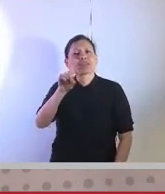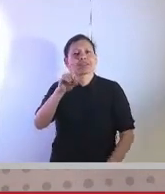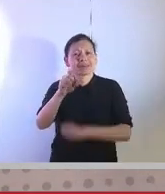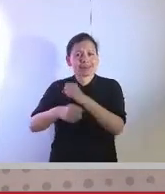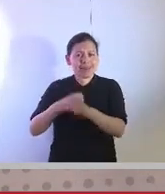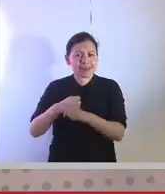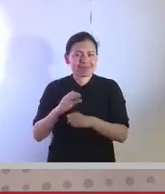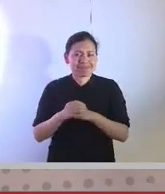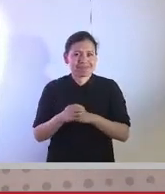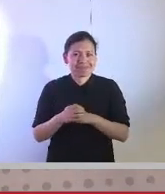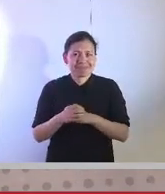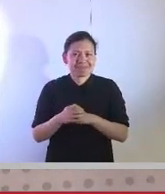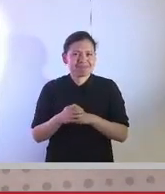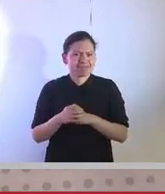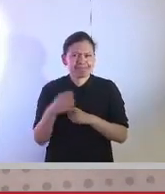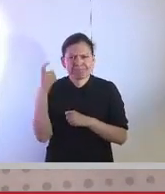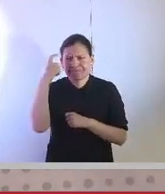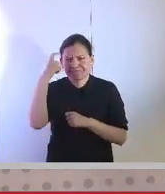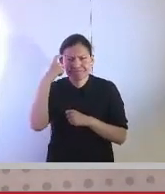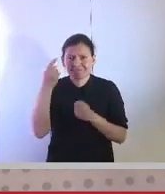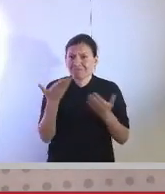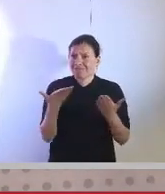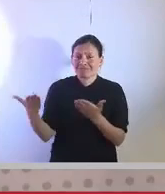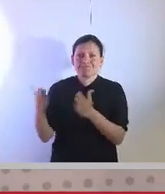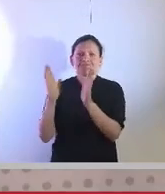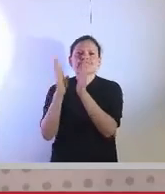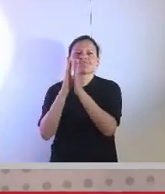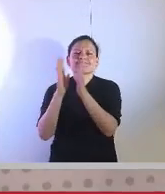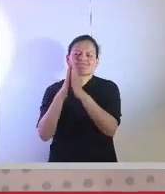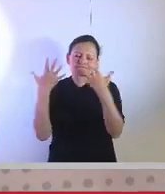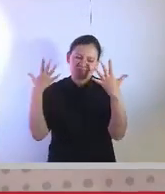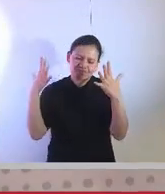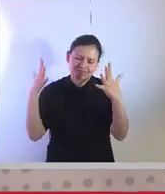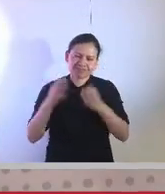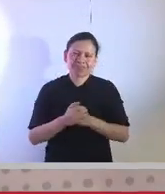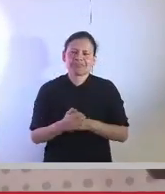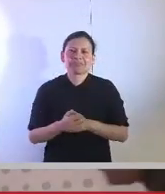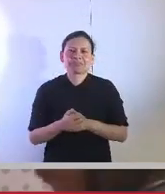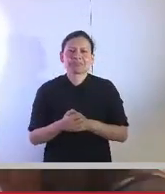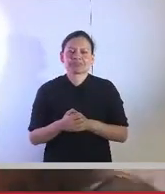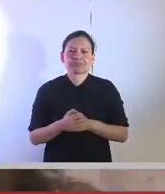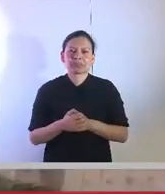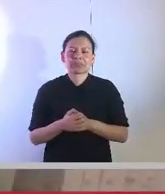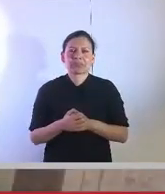maestro. Y es brillante. Recibámoslo con un aplauso.